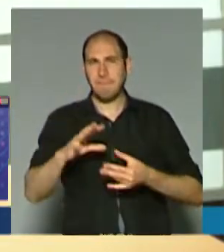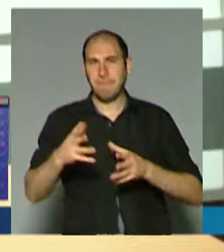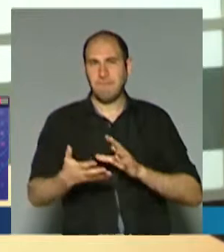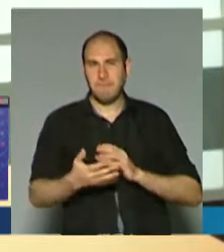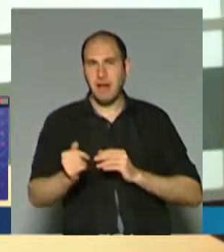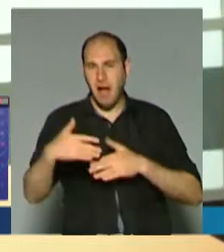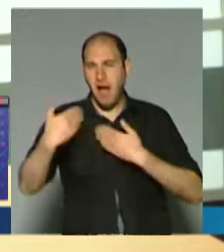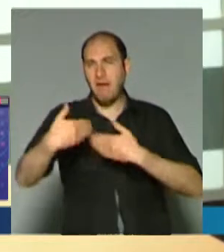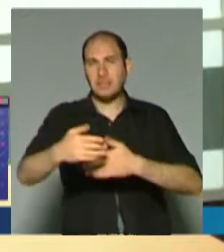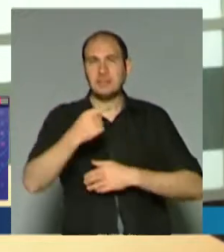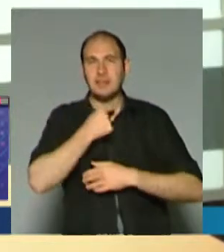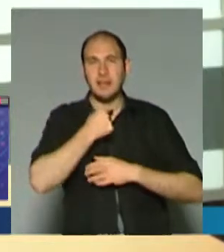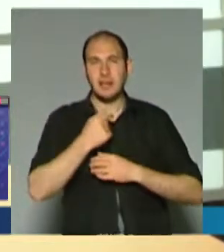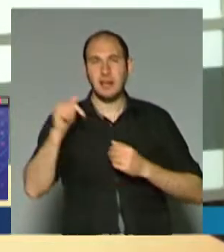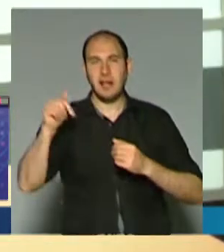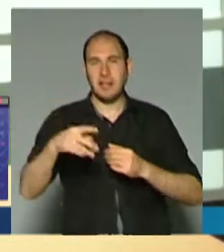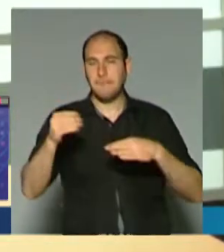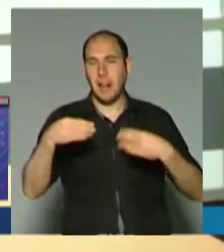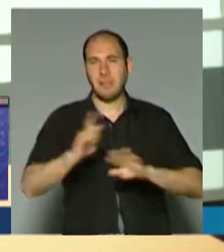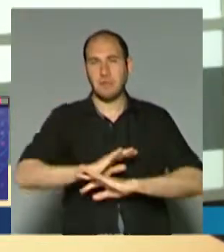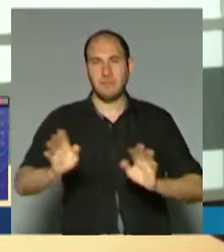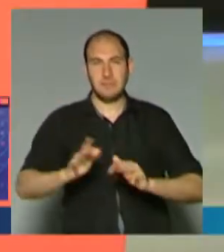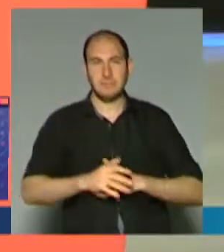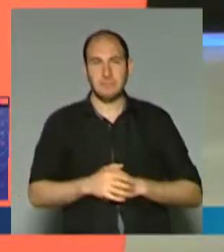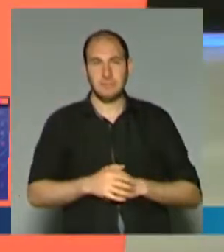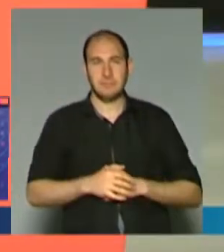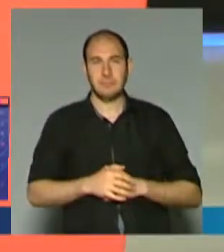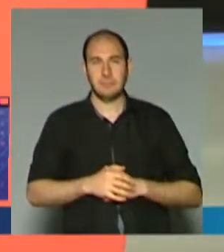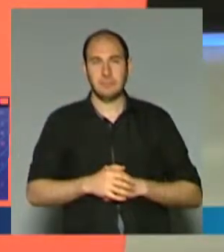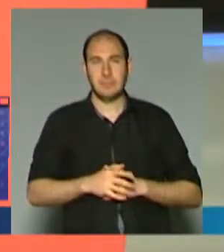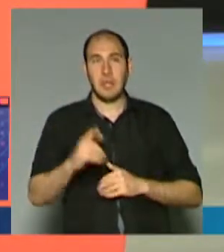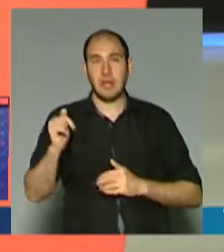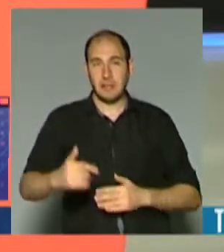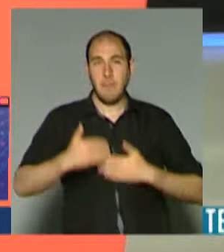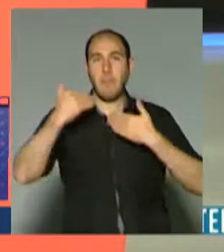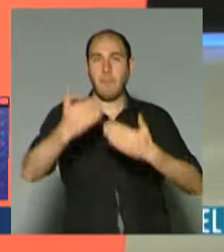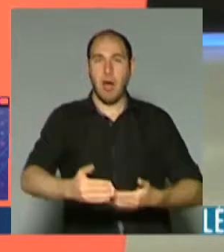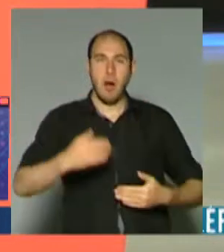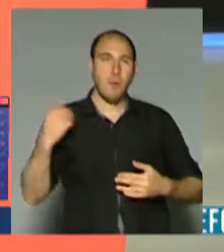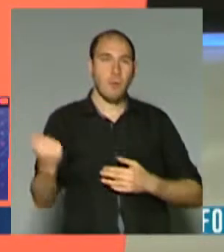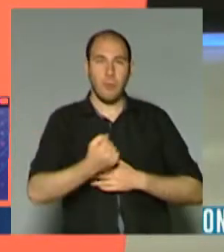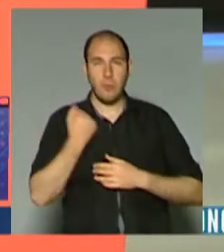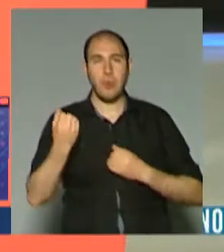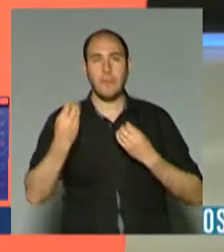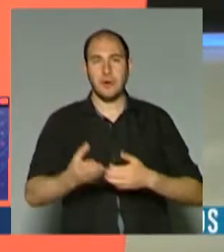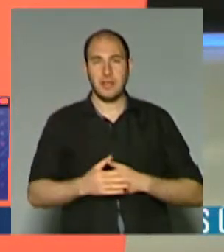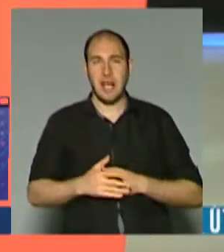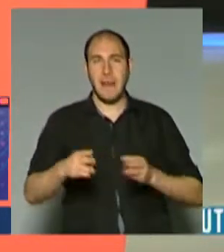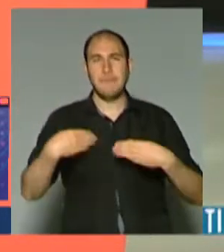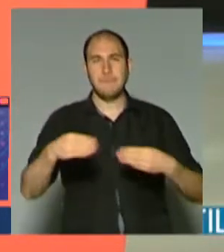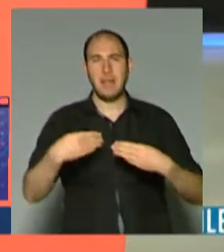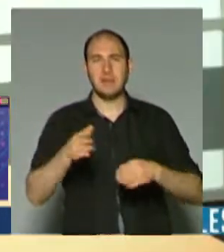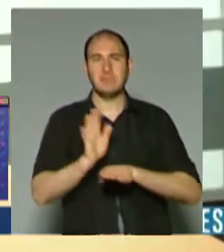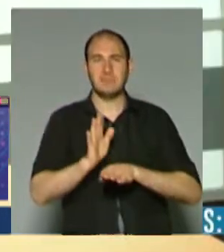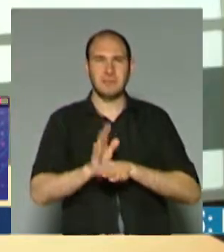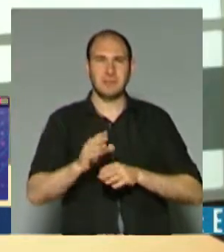manera, quieren avanzar en esto de terminar con el plástico. Y sin duda es un paso gigante, digo, teniendo en cuenta que el plástico